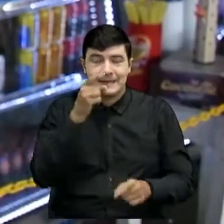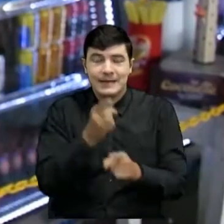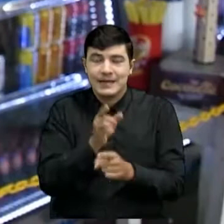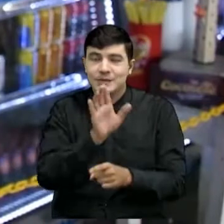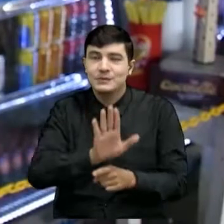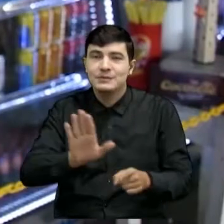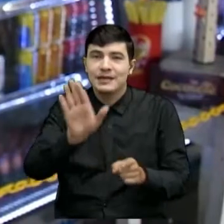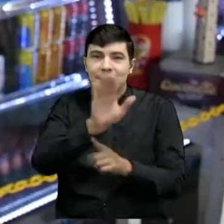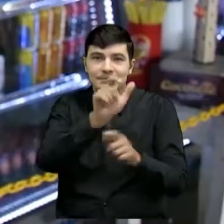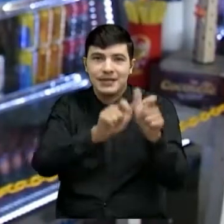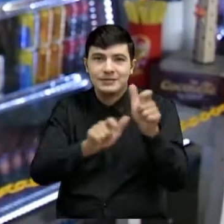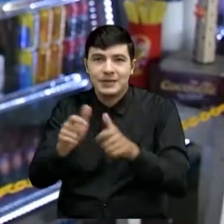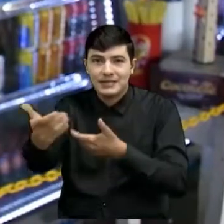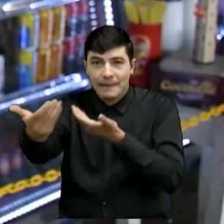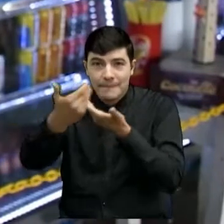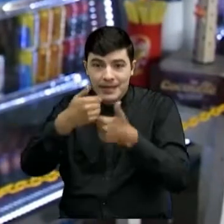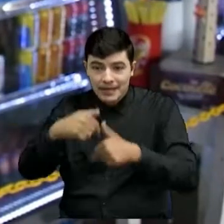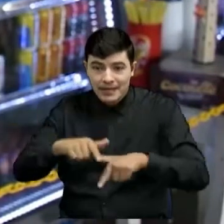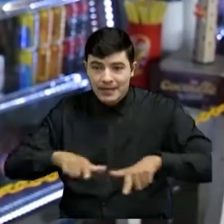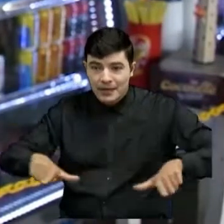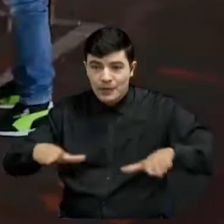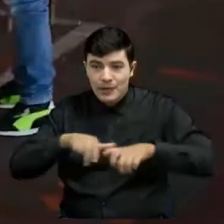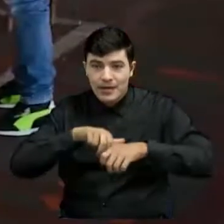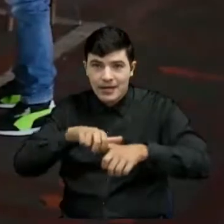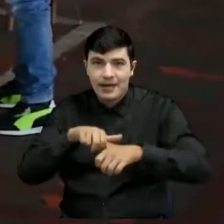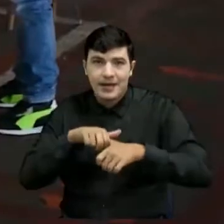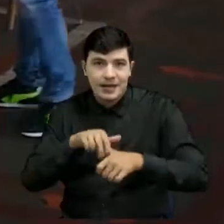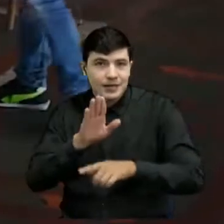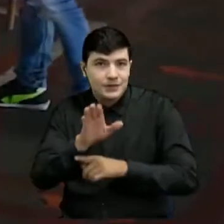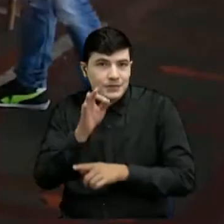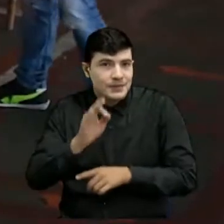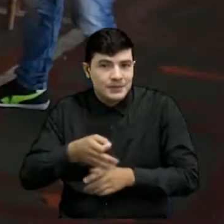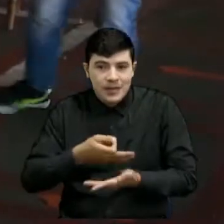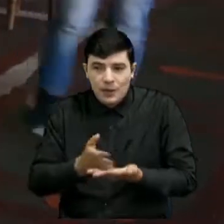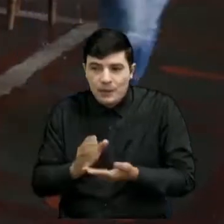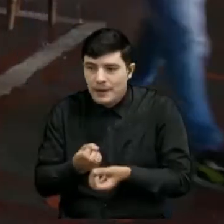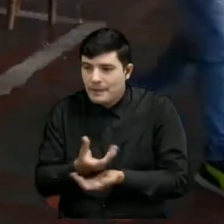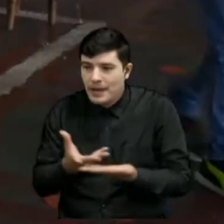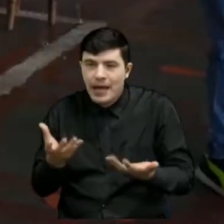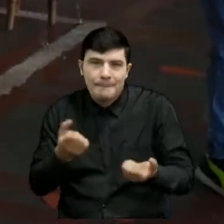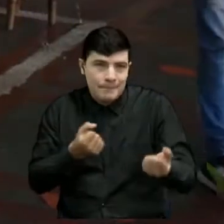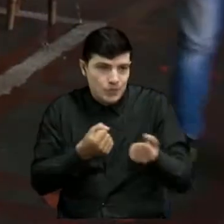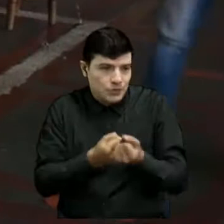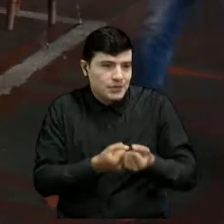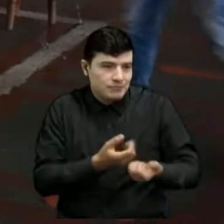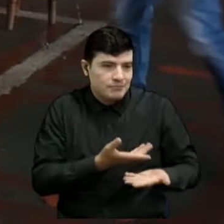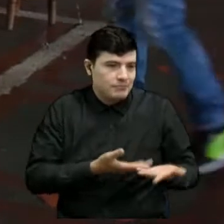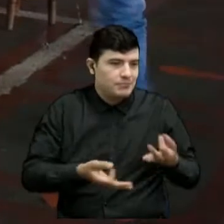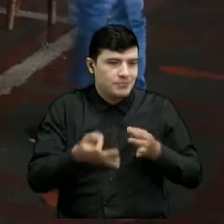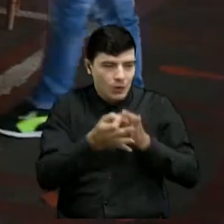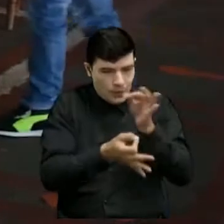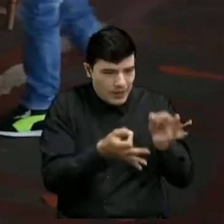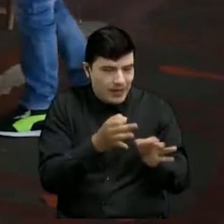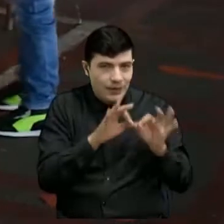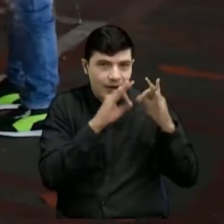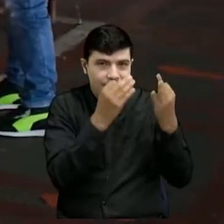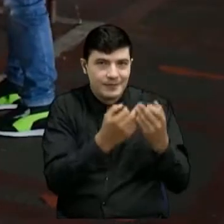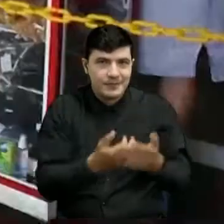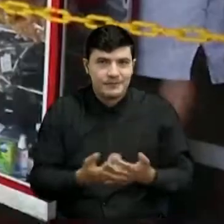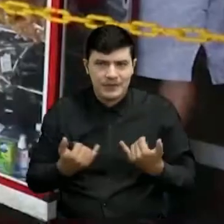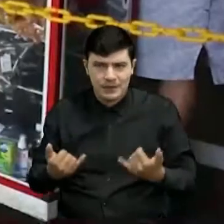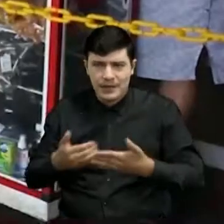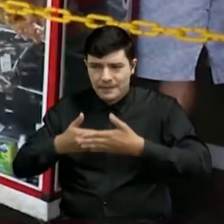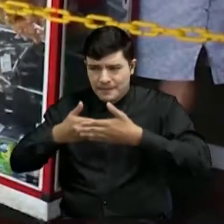nuestros pasajeros, nuestros clientes, son el sustento de nuestras familias. Aunque ya están de nuevo operando, el